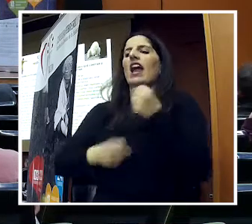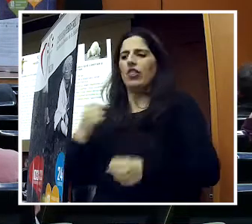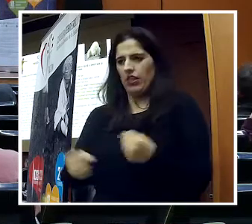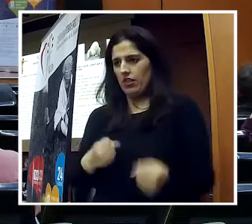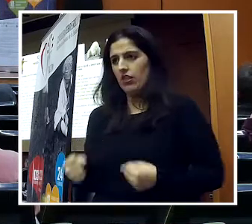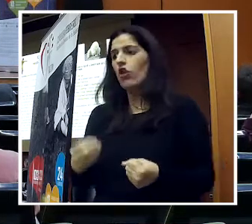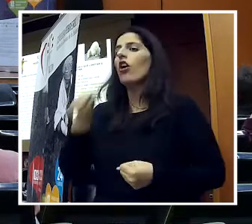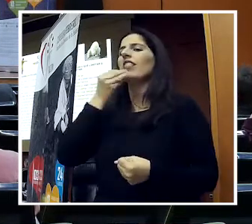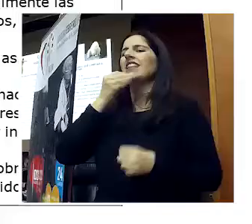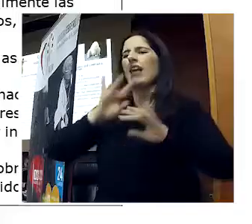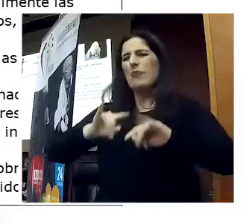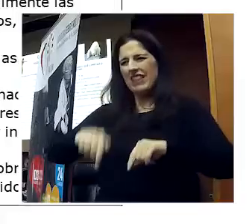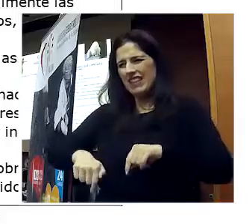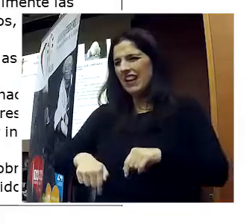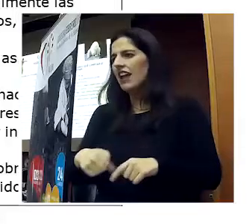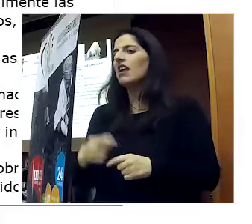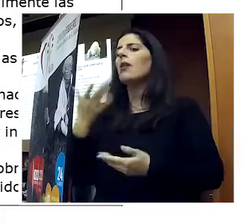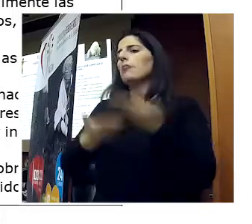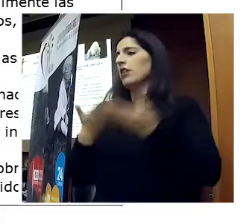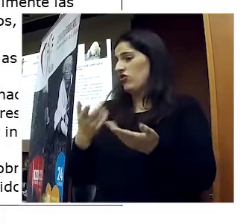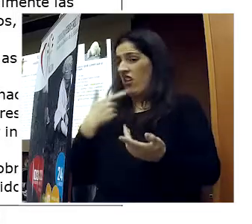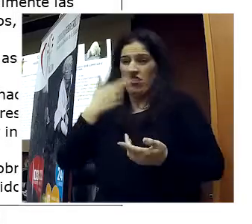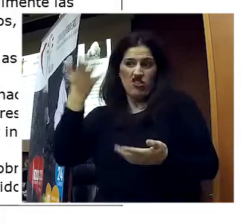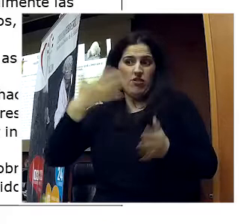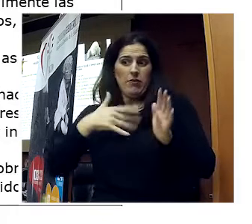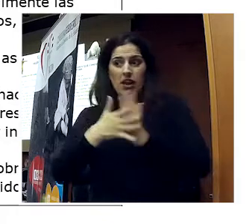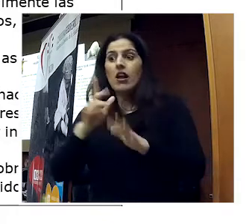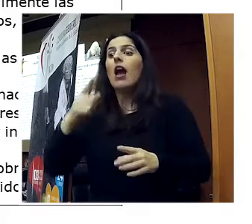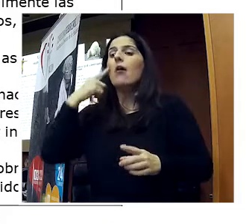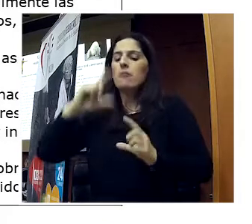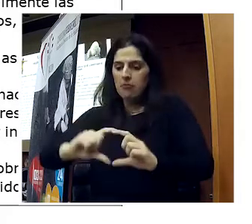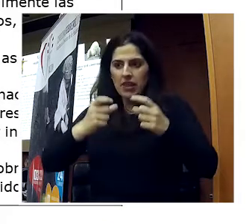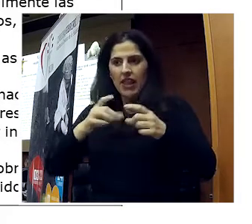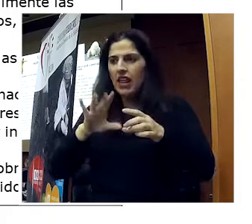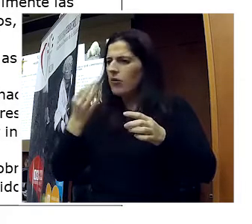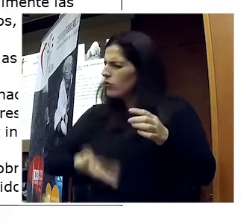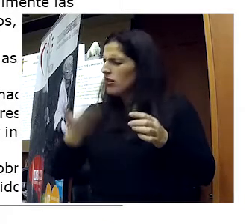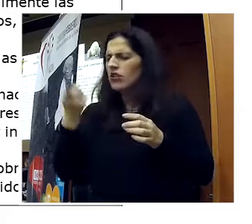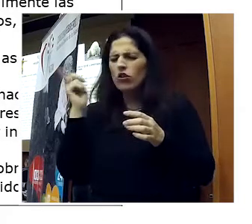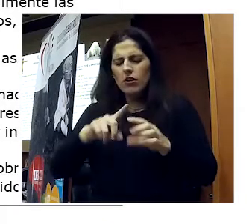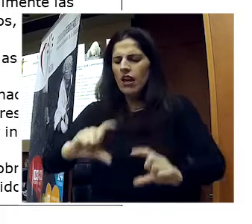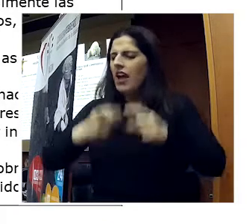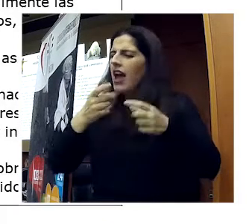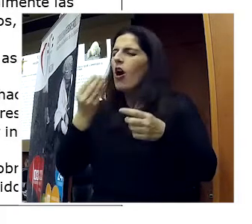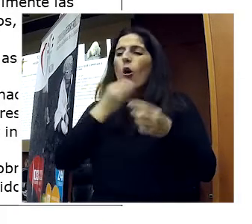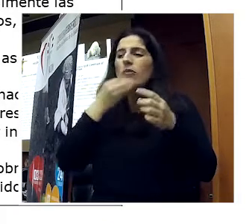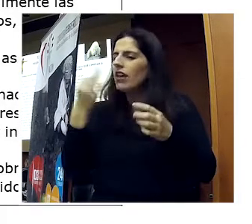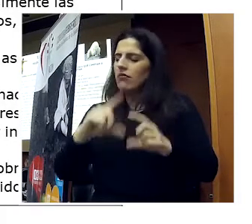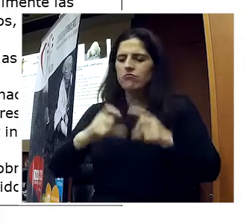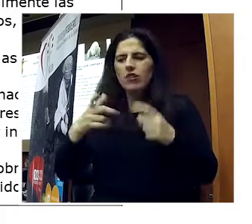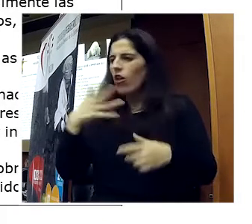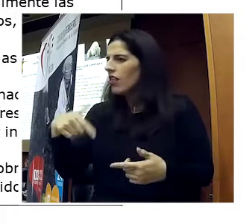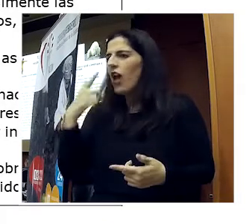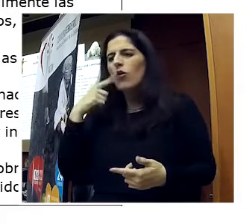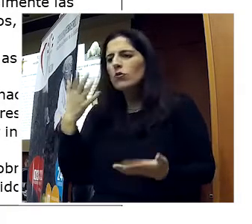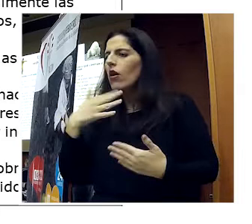dieta mediterránea, perder peso, lo que hemos venido diciendo, mirar etiquetas de los alimentos, insistimos otra vez. Eso es lo que hay que hacer, ¿no?